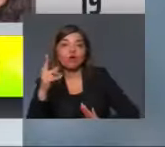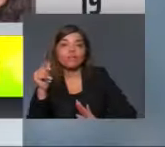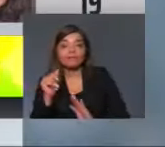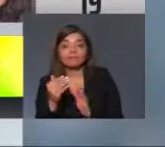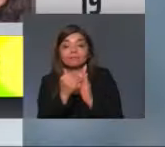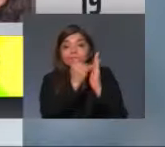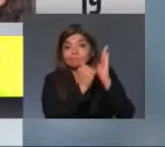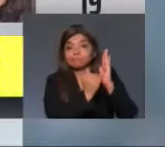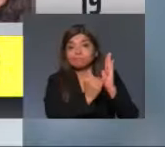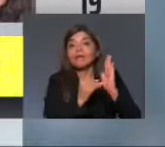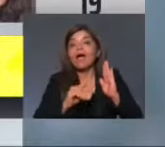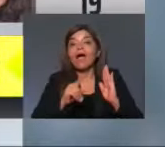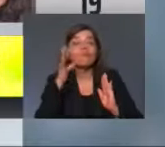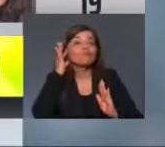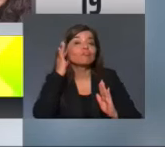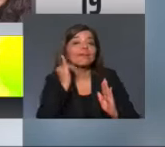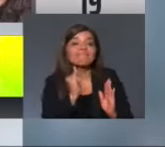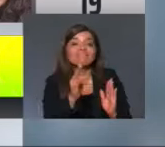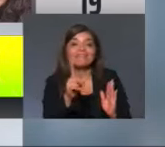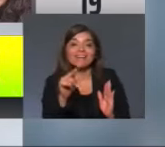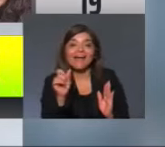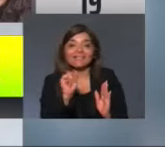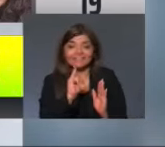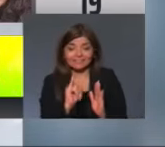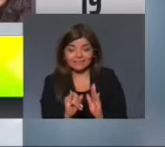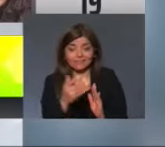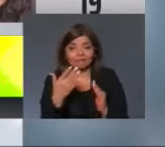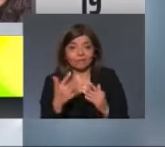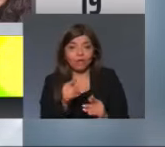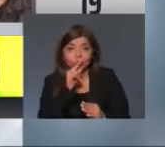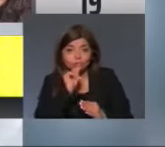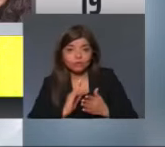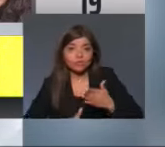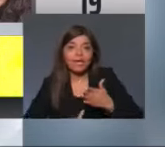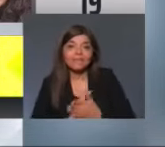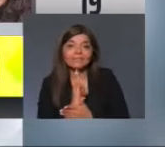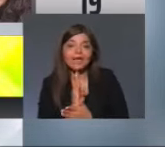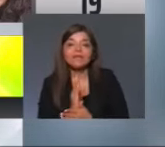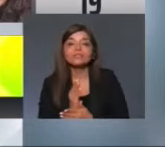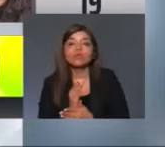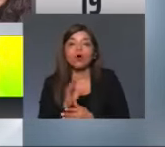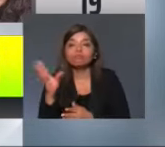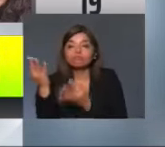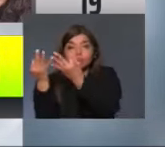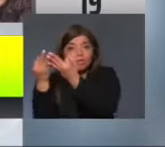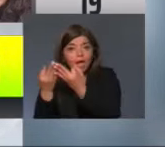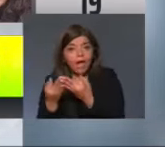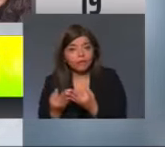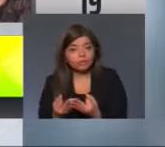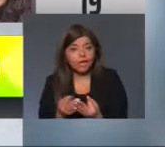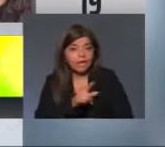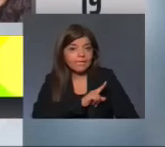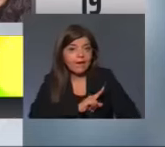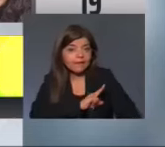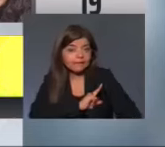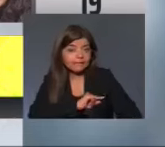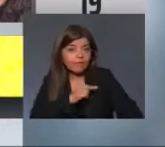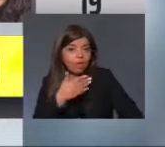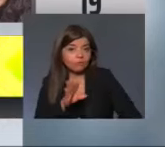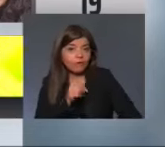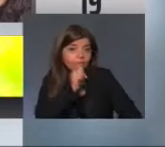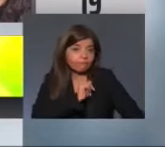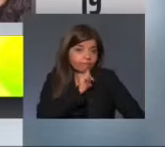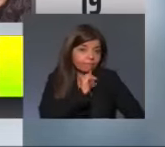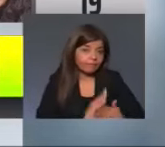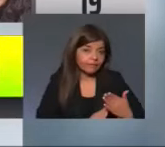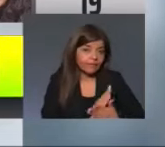Alcalde en esta mesa, y es llamativo porque recién están comenzando a contar, hay varias mesas en este liceo de aplicación que no han comenzado a contar ni